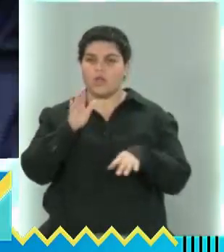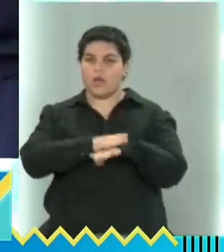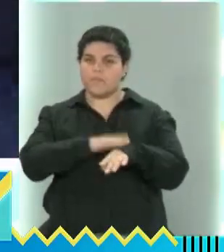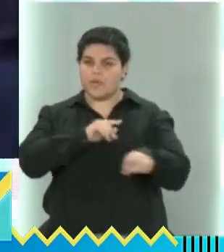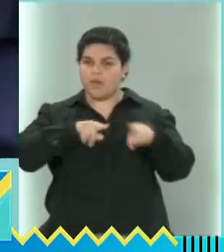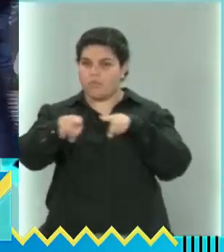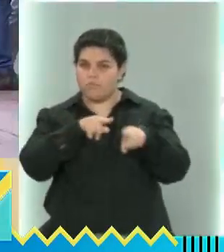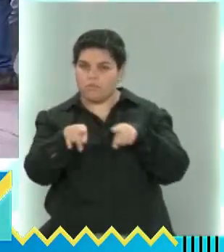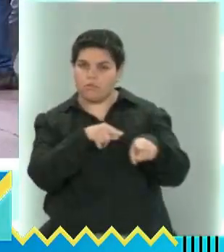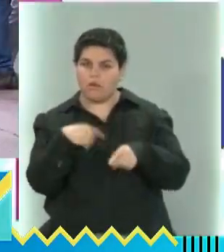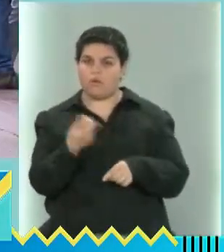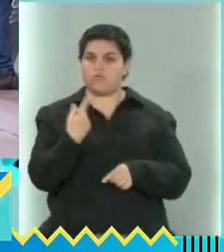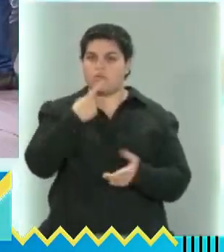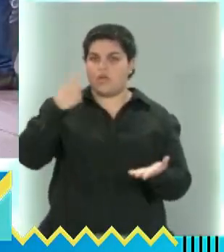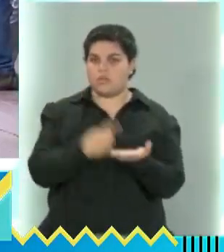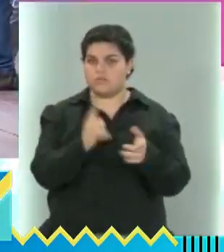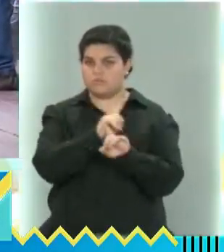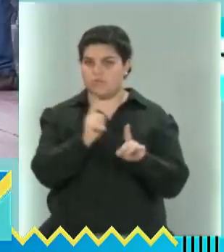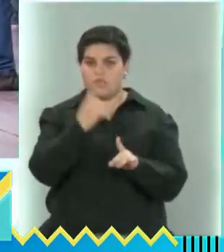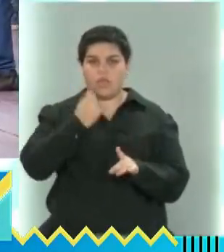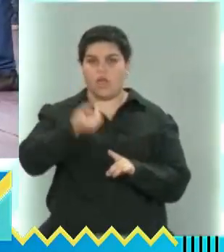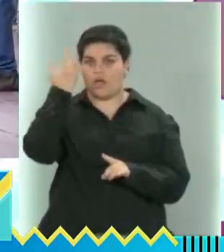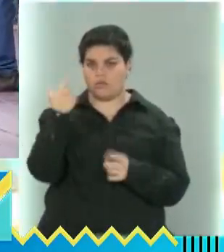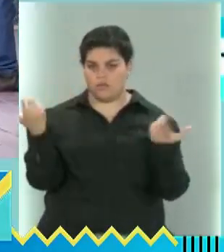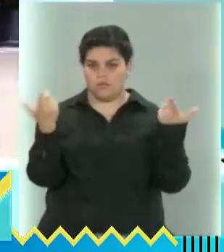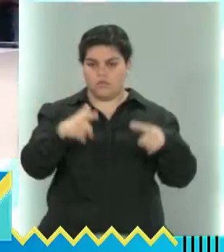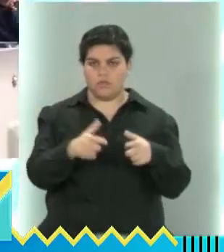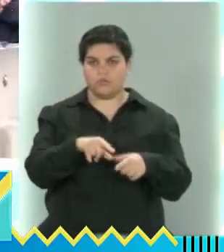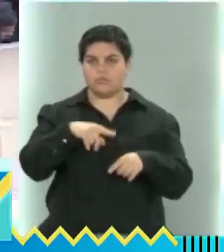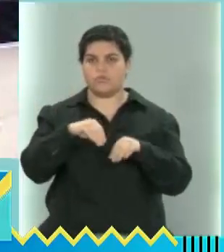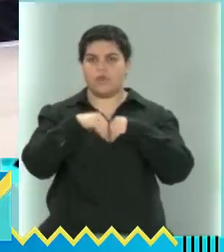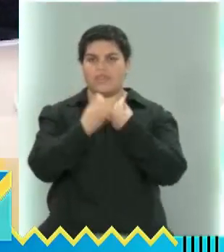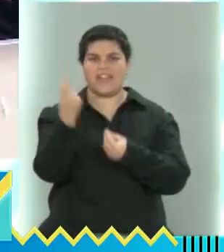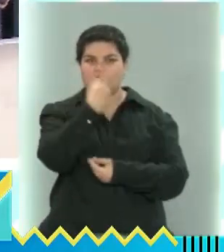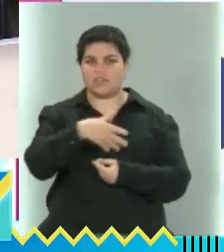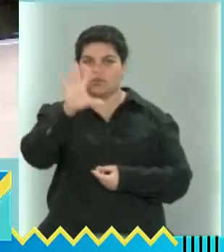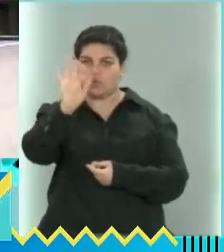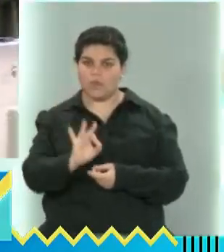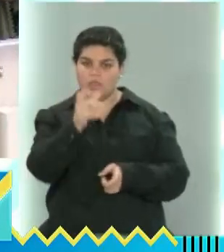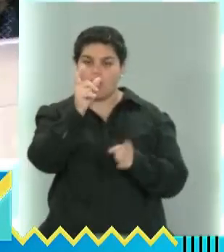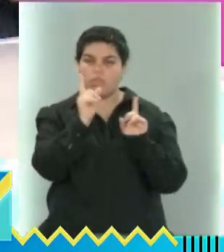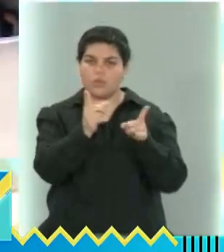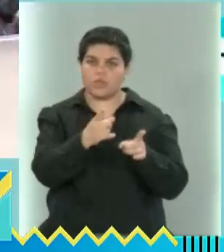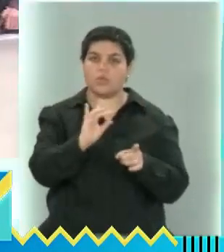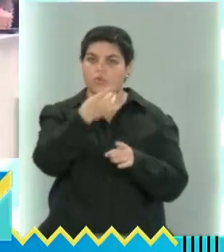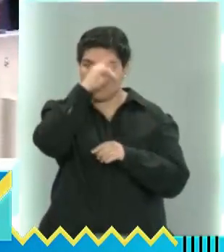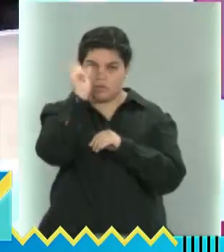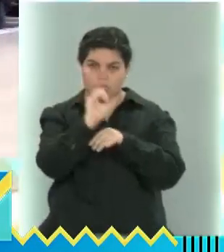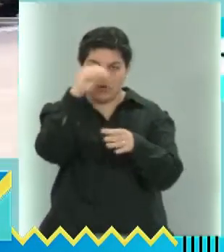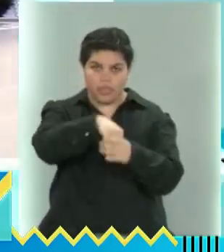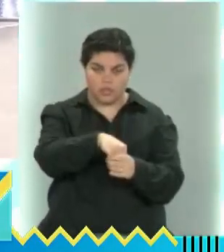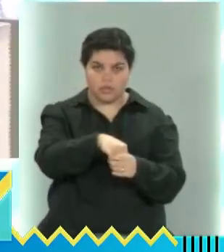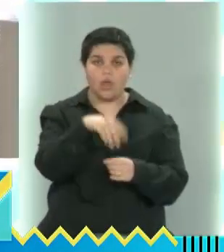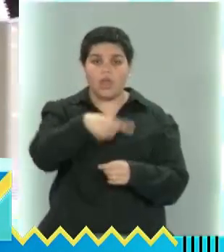que tomamos las decisiones. Ayer hubo una asamblea de más de 150 docentes en la Universidad Nacional de Cuyo